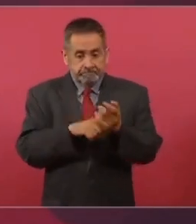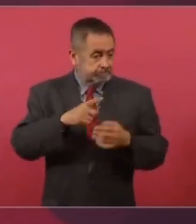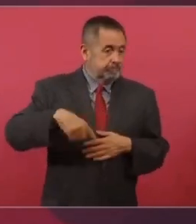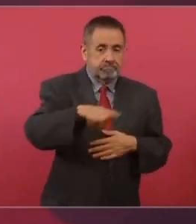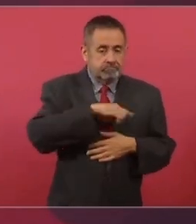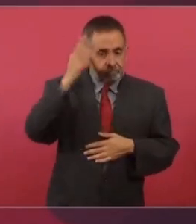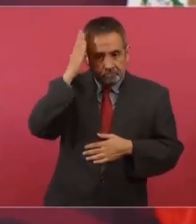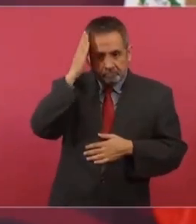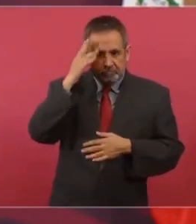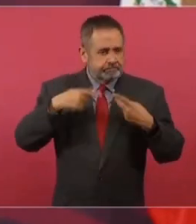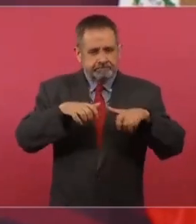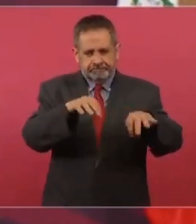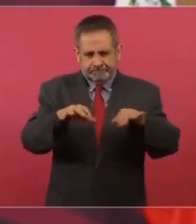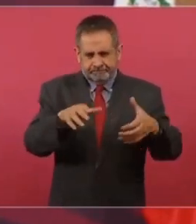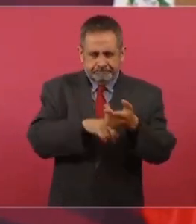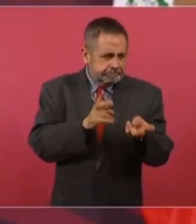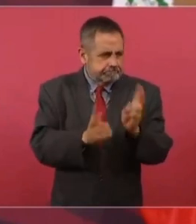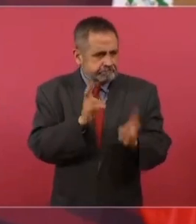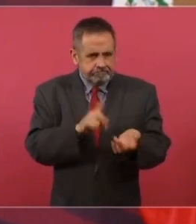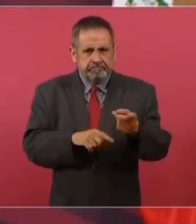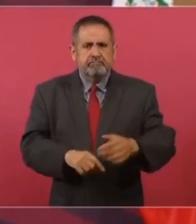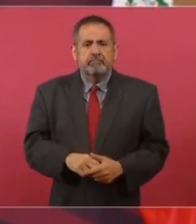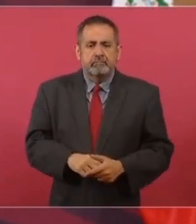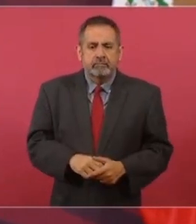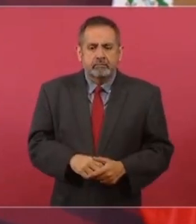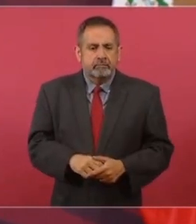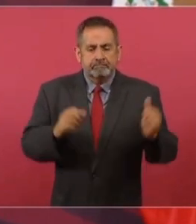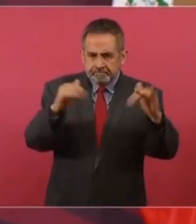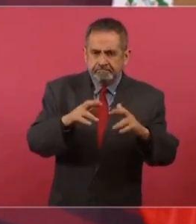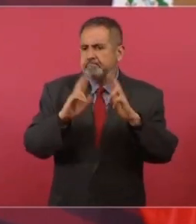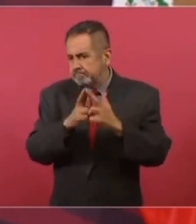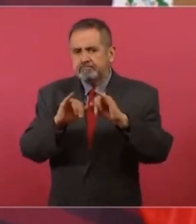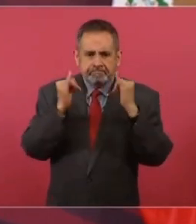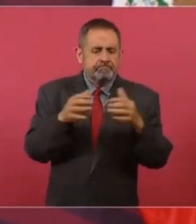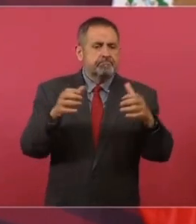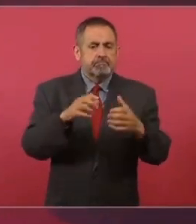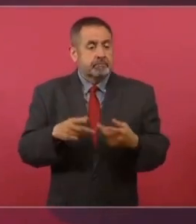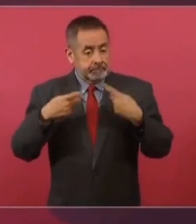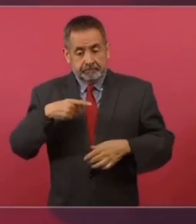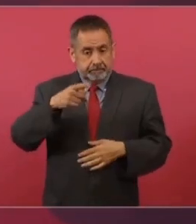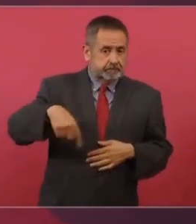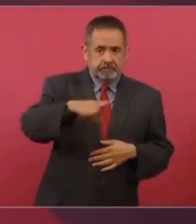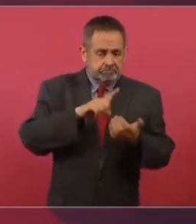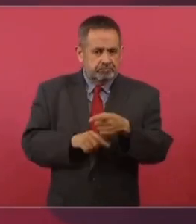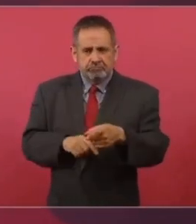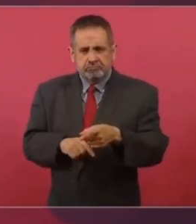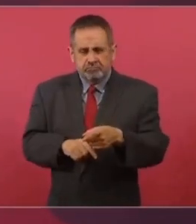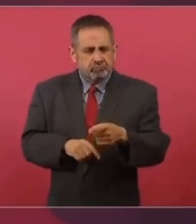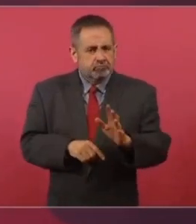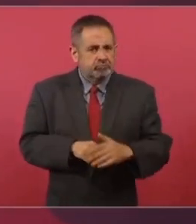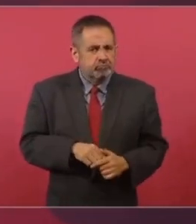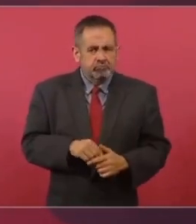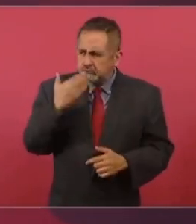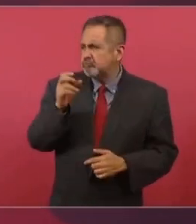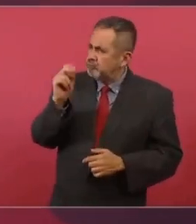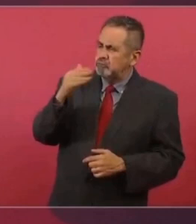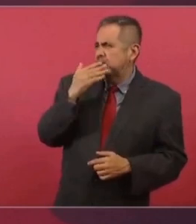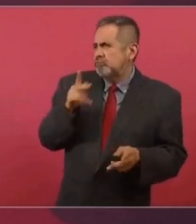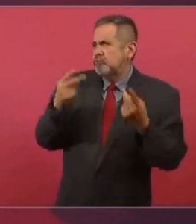los dirigentes de los trabajadores y se hicieron asambleas, y los trabajadores muy a